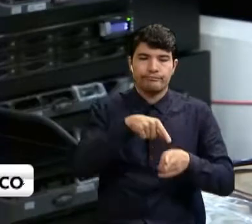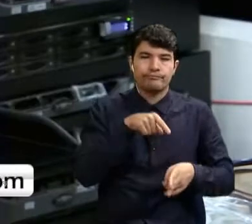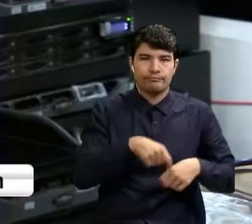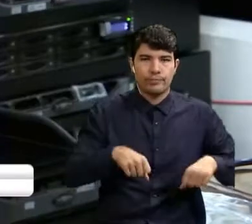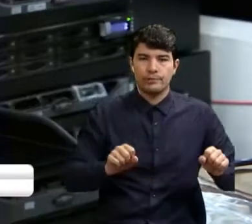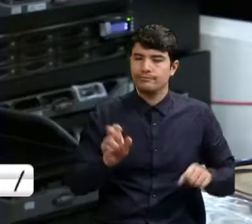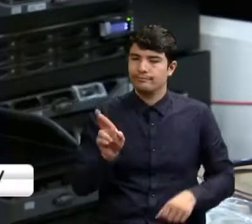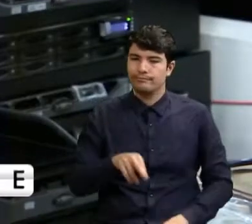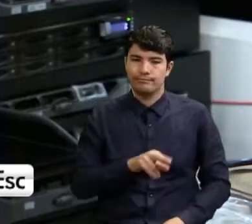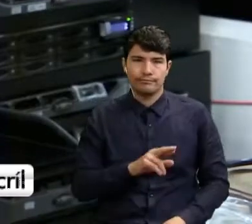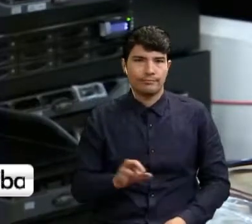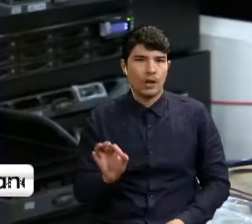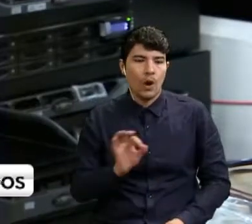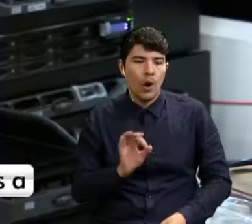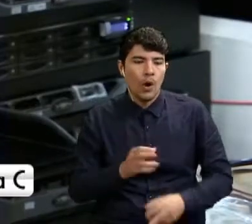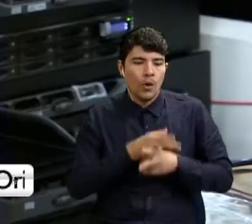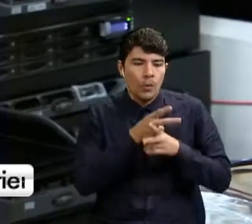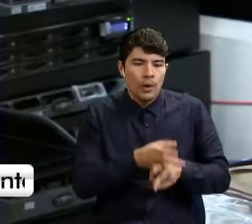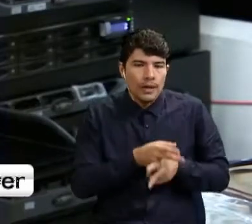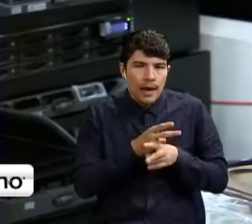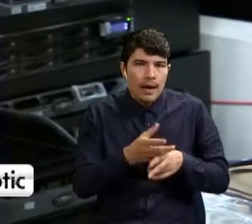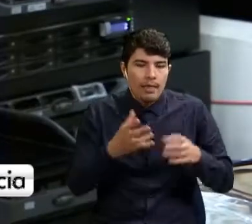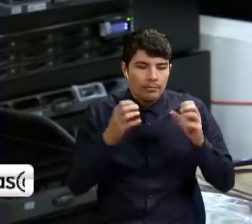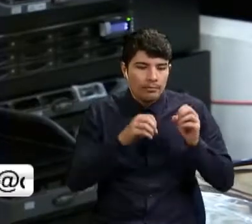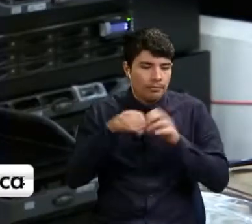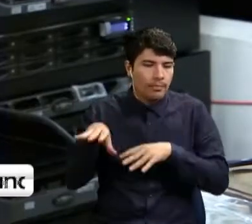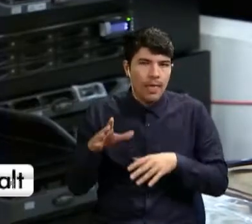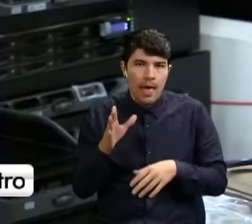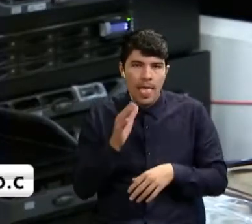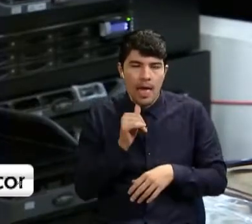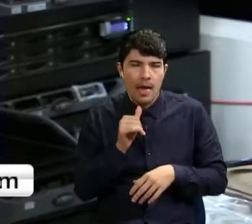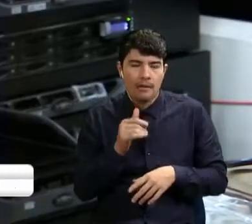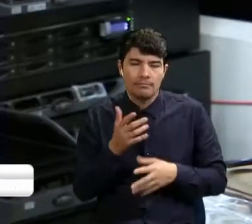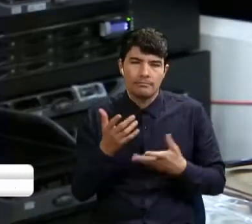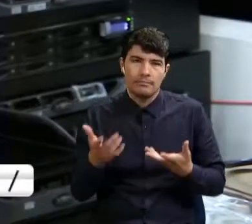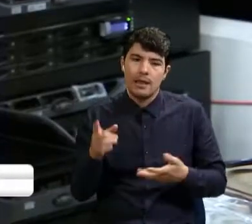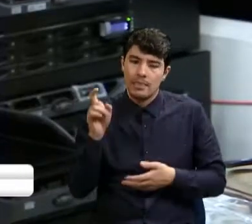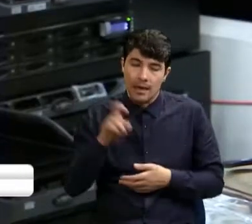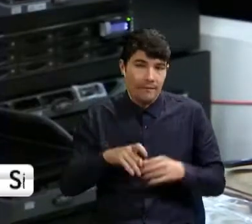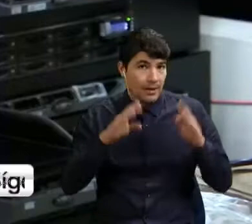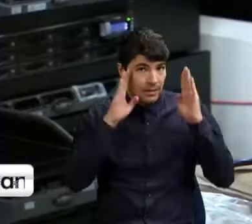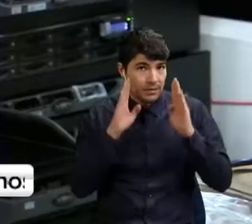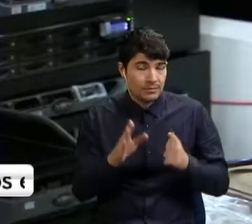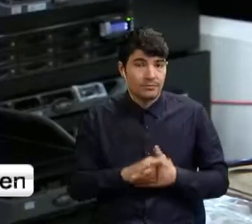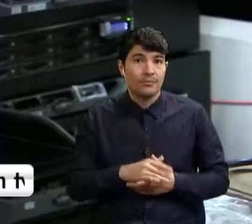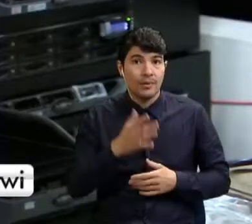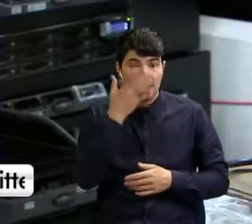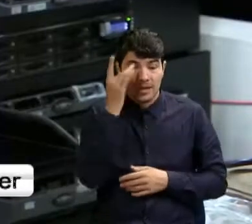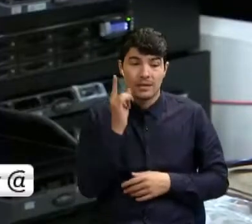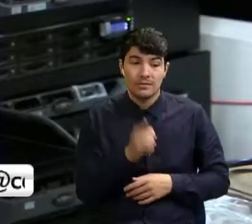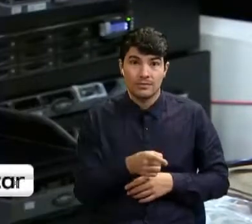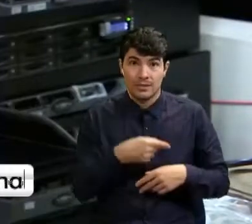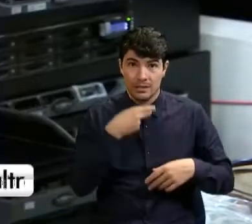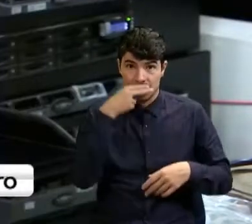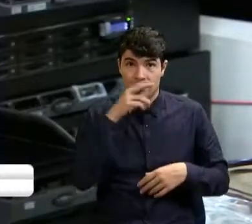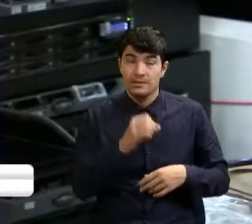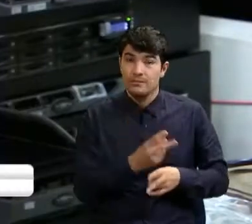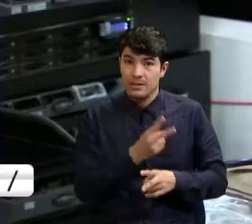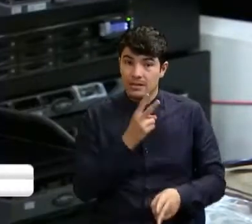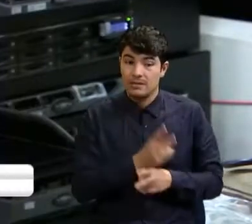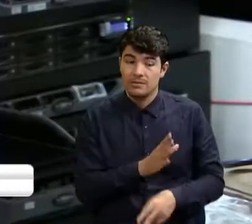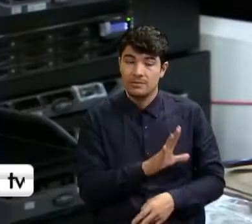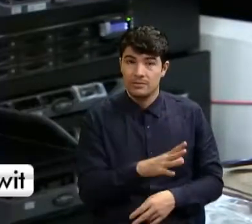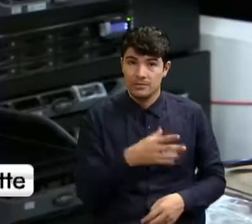menores de edad sin la protección adecuada o montarlos con protección porque de todas maneras están colocando en riesgo la vida de un menor